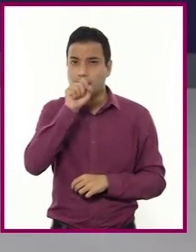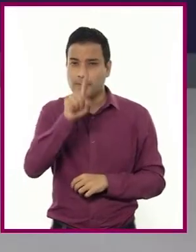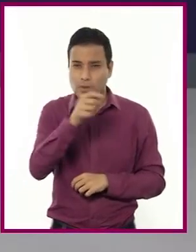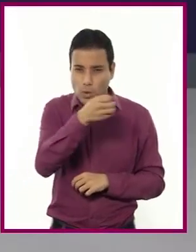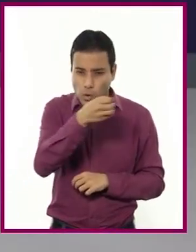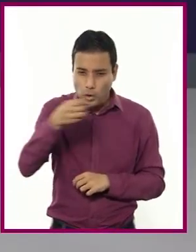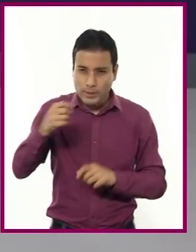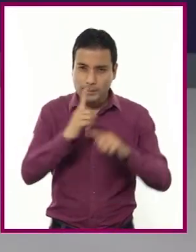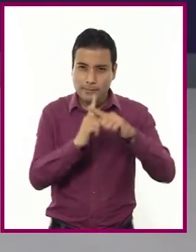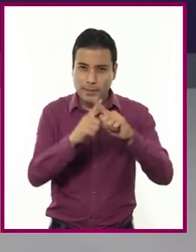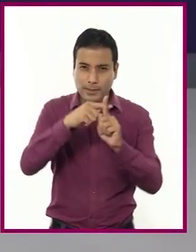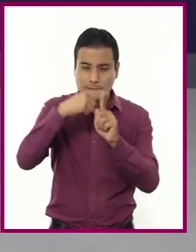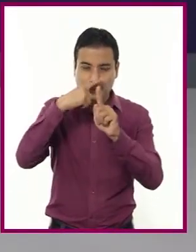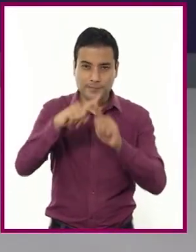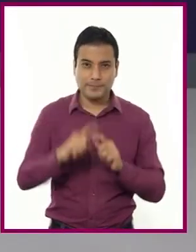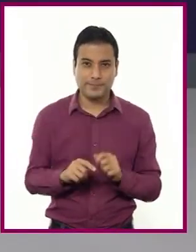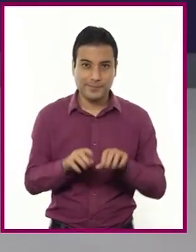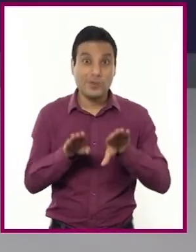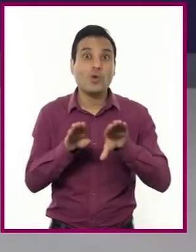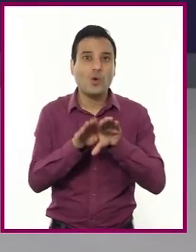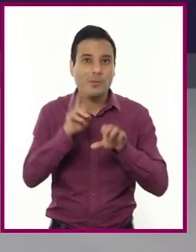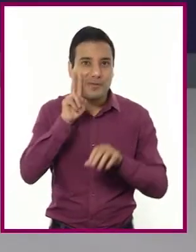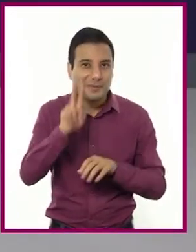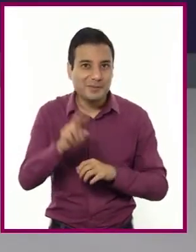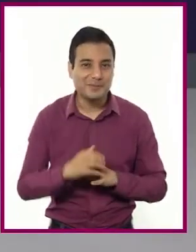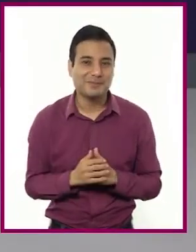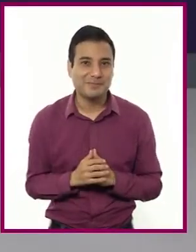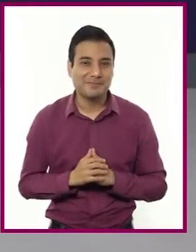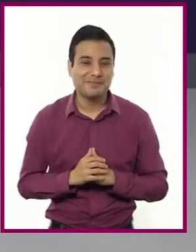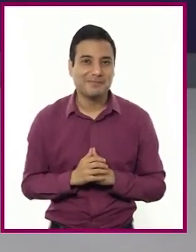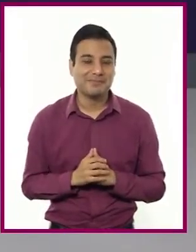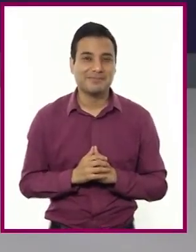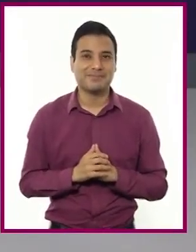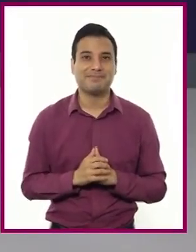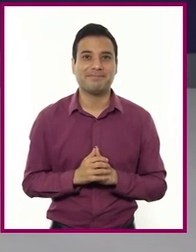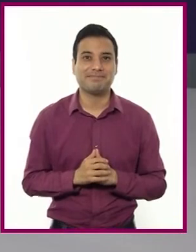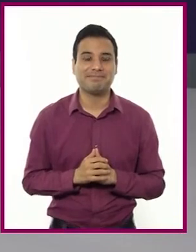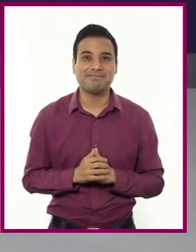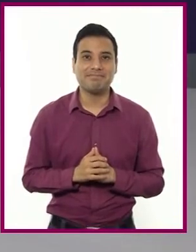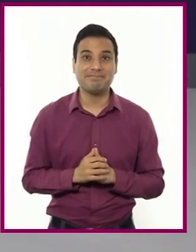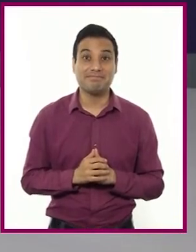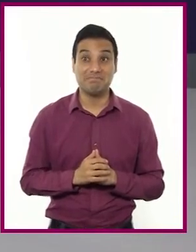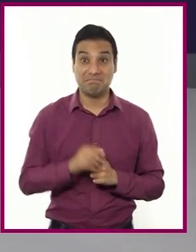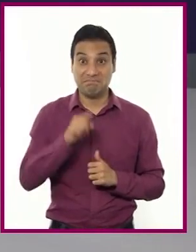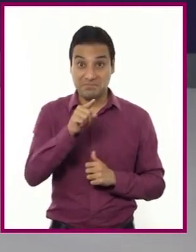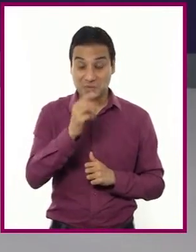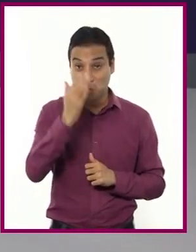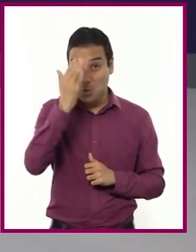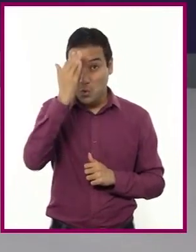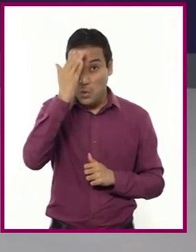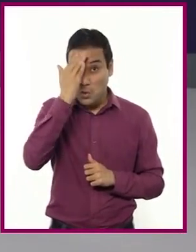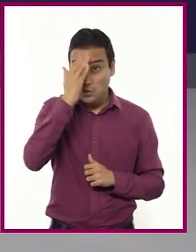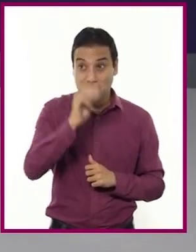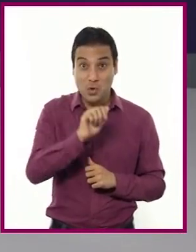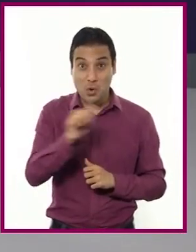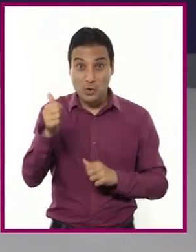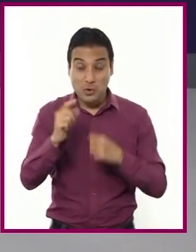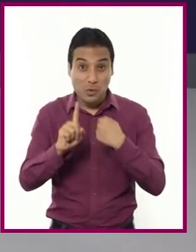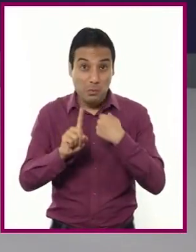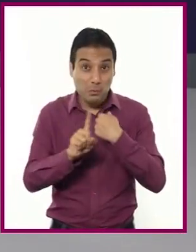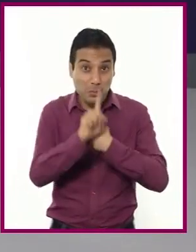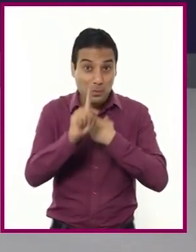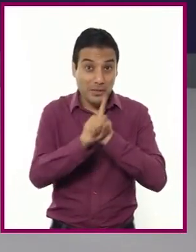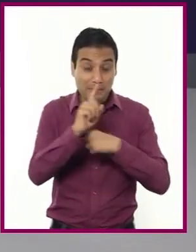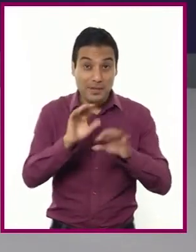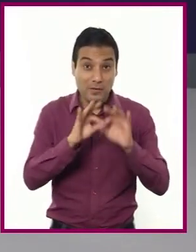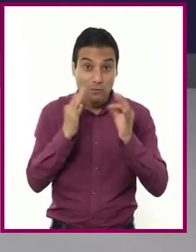operaciones. ¿Cómo vieron el uso del álgebra en la geometría? ¿Conocen algún otro problema de geometría que se pueda